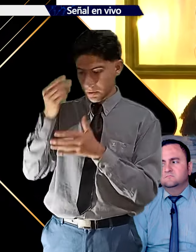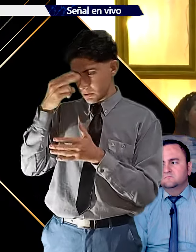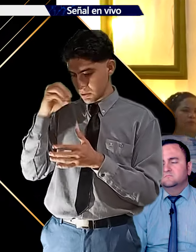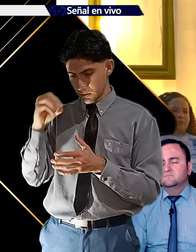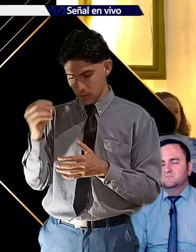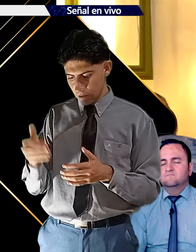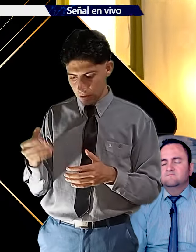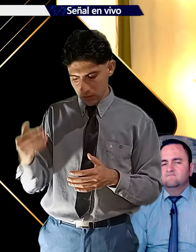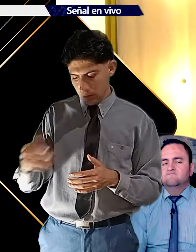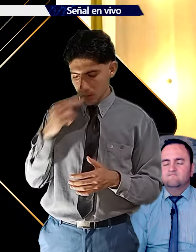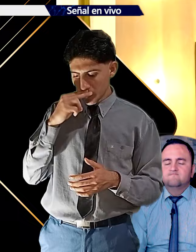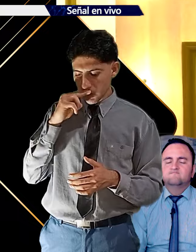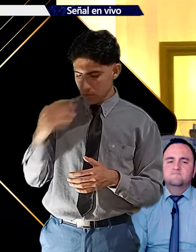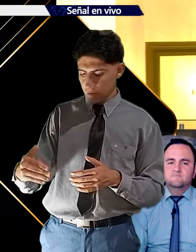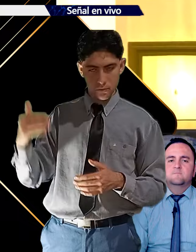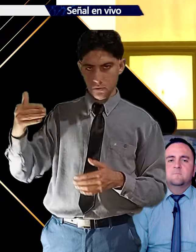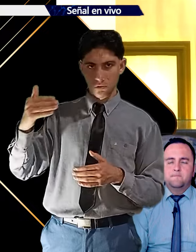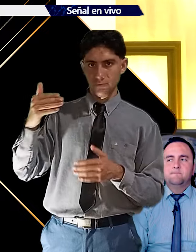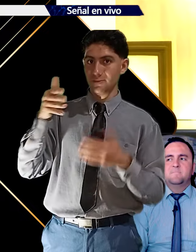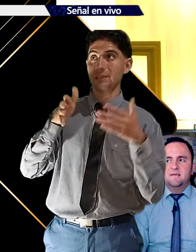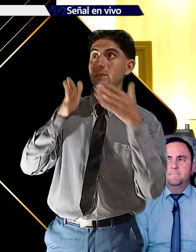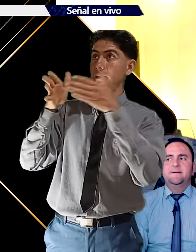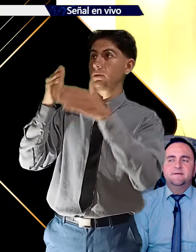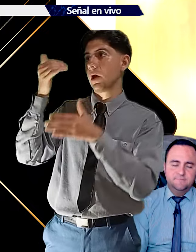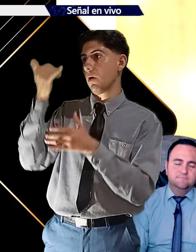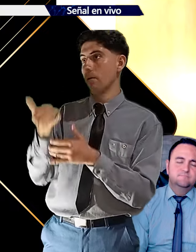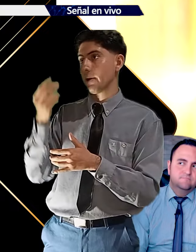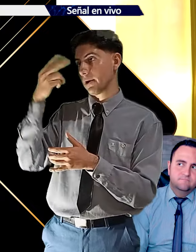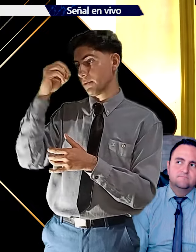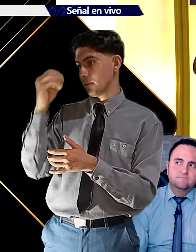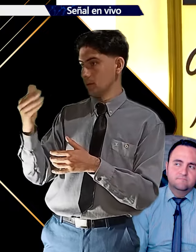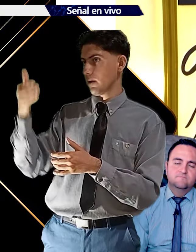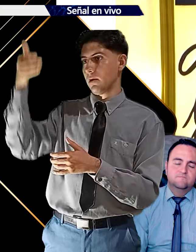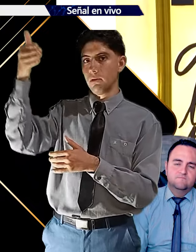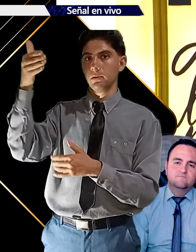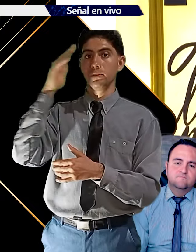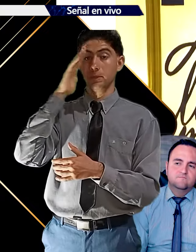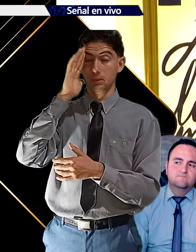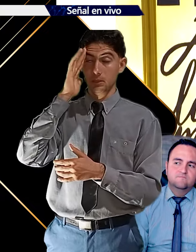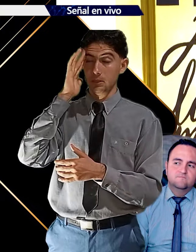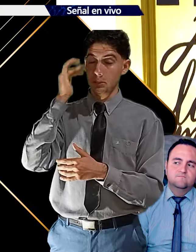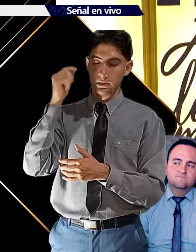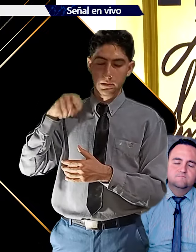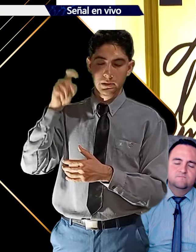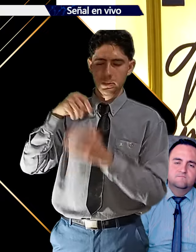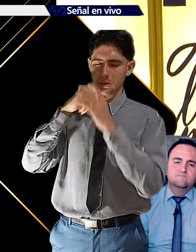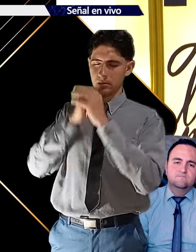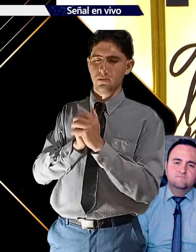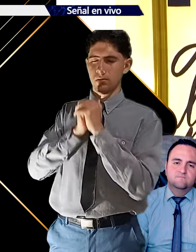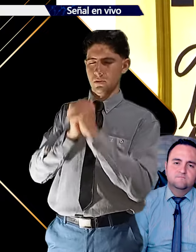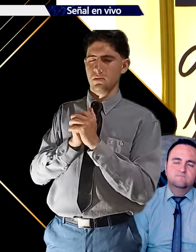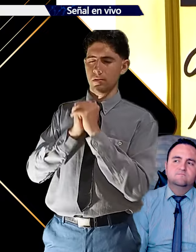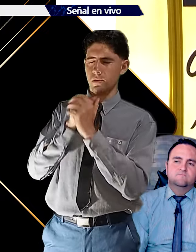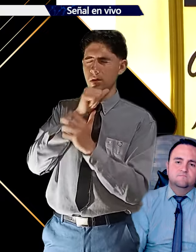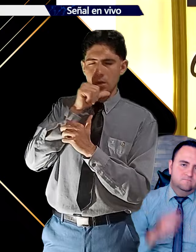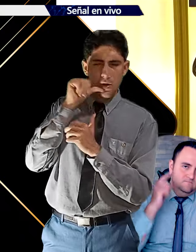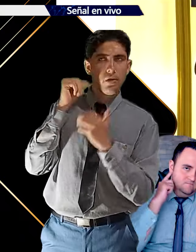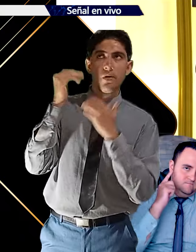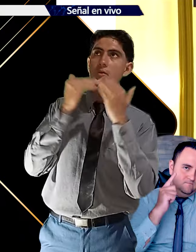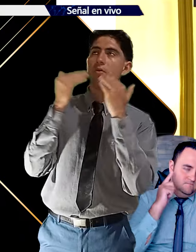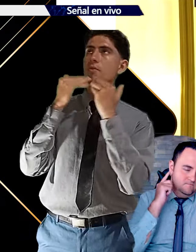que el Señor hizo el milagro en usted, lo va a hacer en su hijo. Pero para ello necesita sabiduría, prudencia, amor, mucha